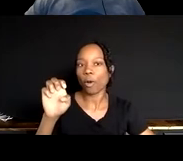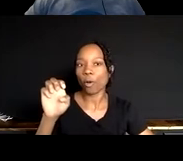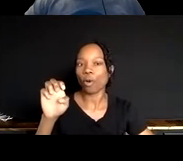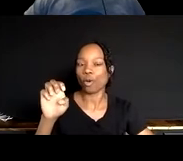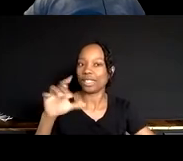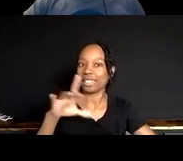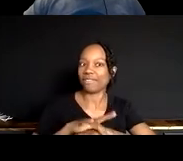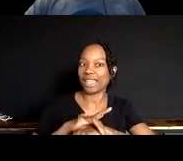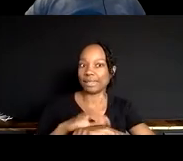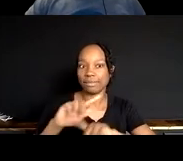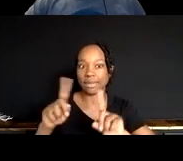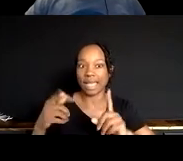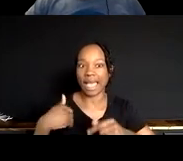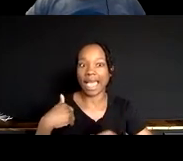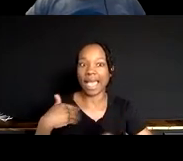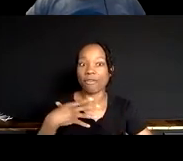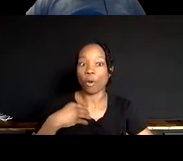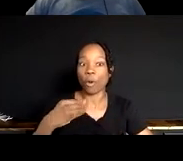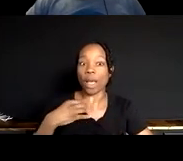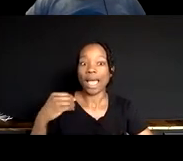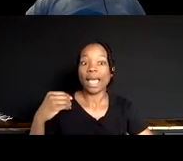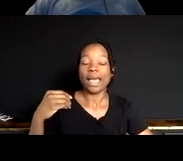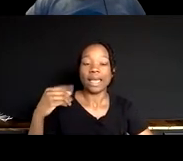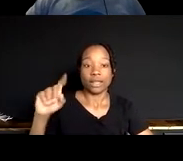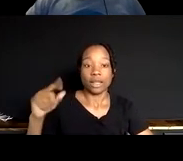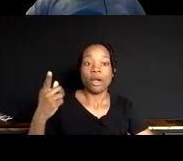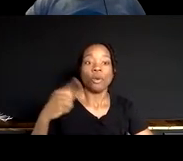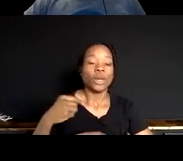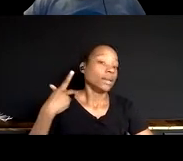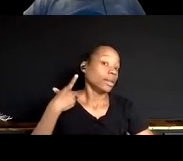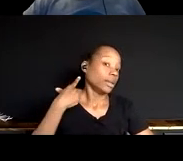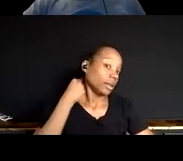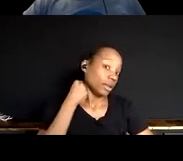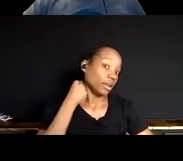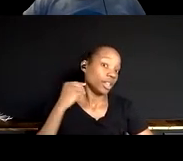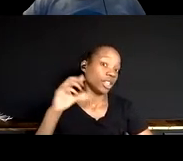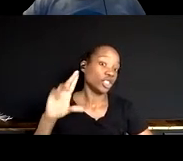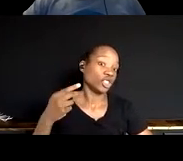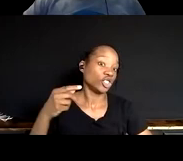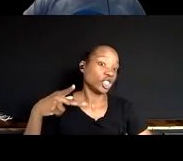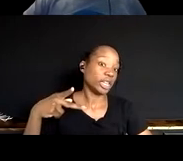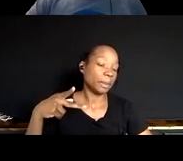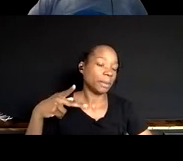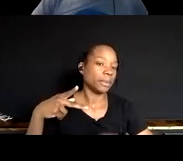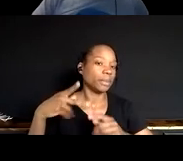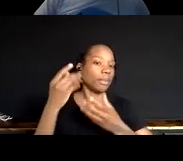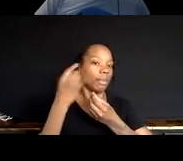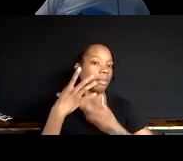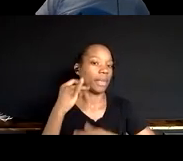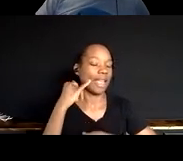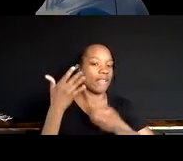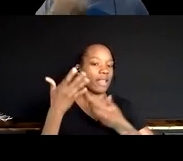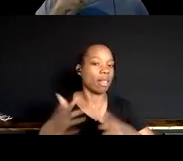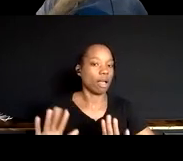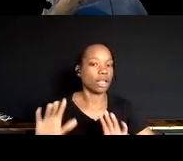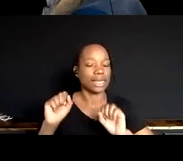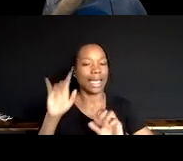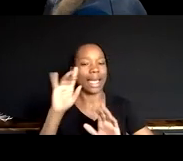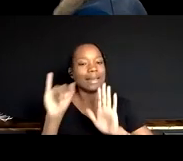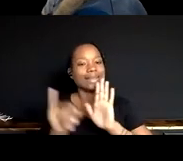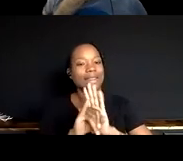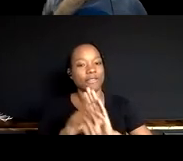de rastreo, pero yo tengo un pez o un perro blanco que le hemos insertado un chip en su cuello para que lo